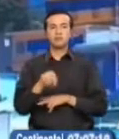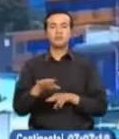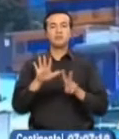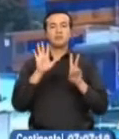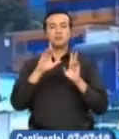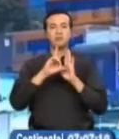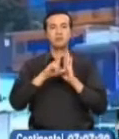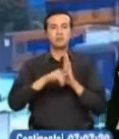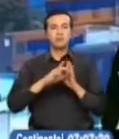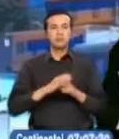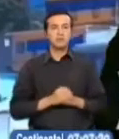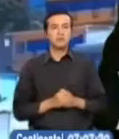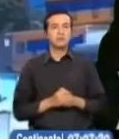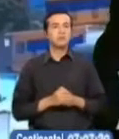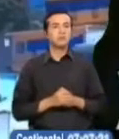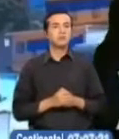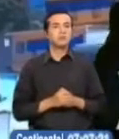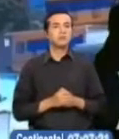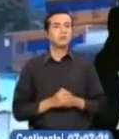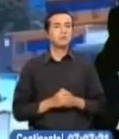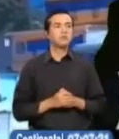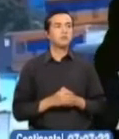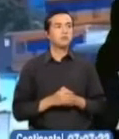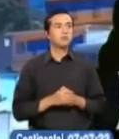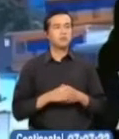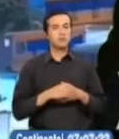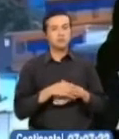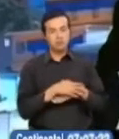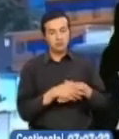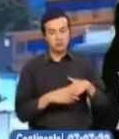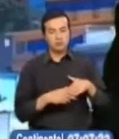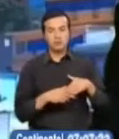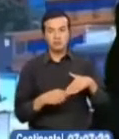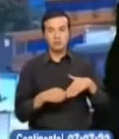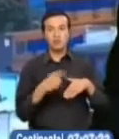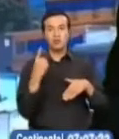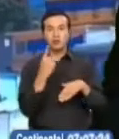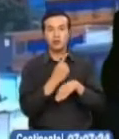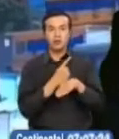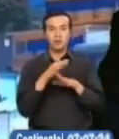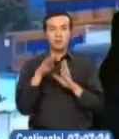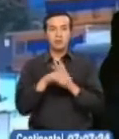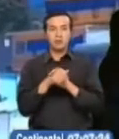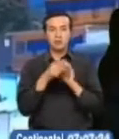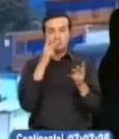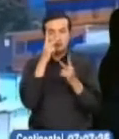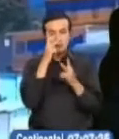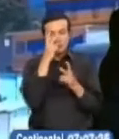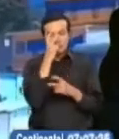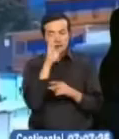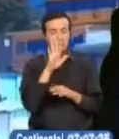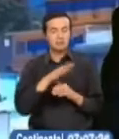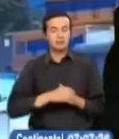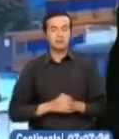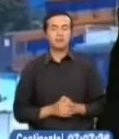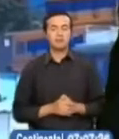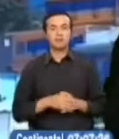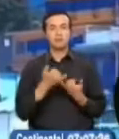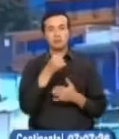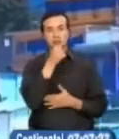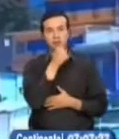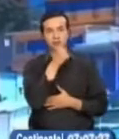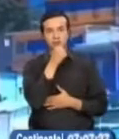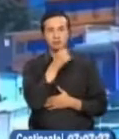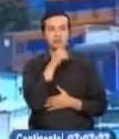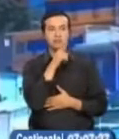minutos en el continente una hora menos en galapa donde está fallando la vista bueno vamos entonces con la entrevista